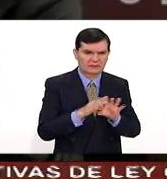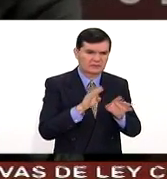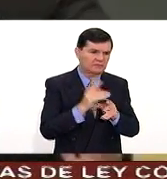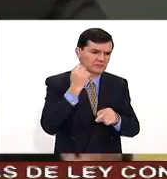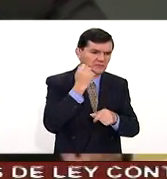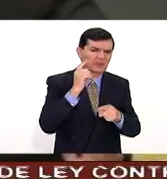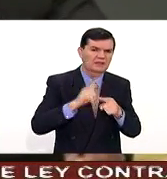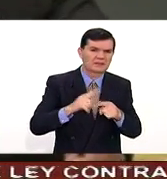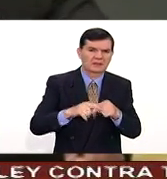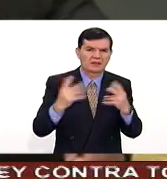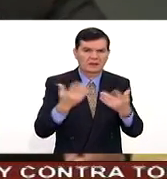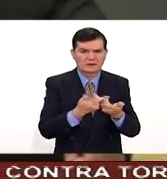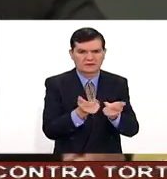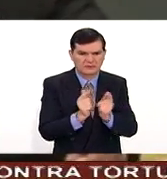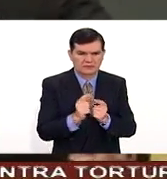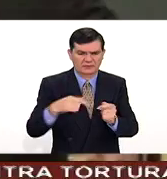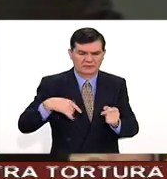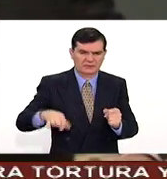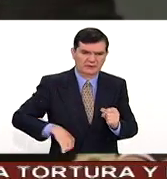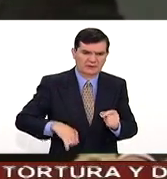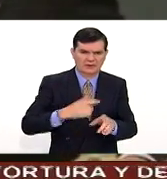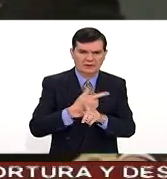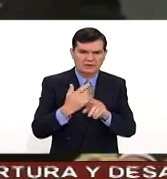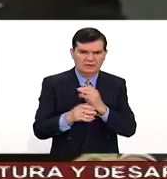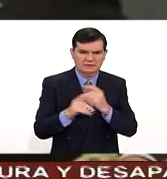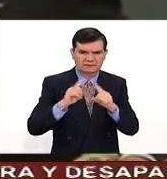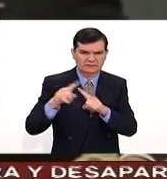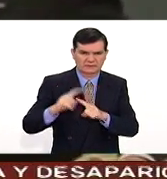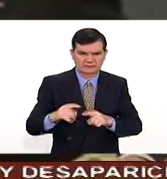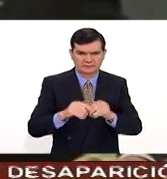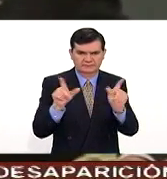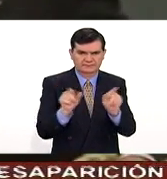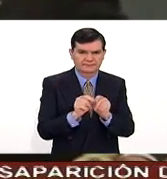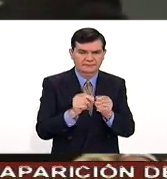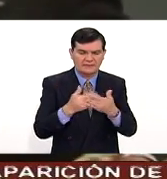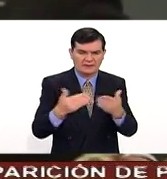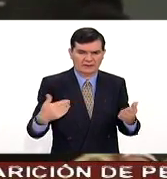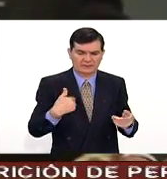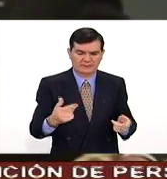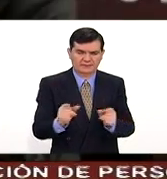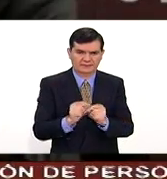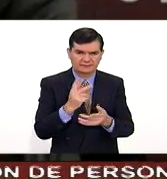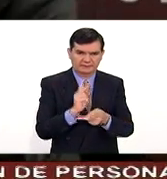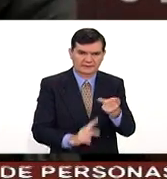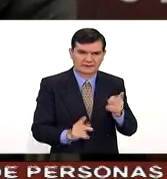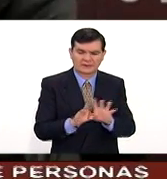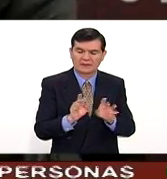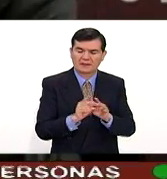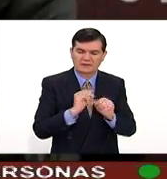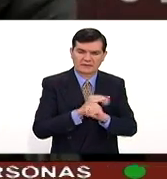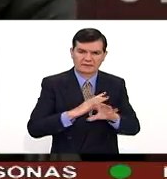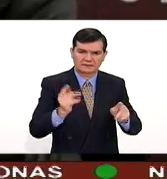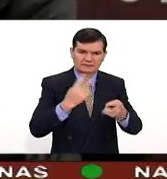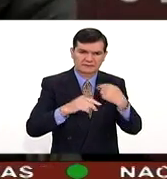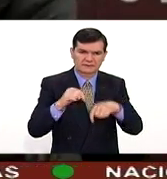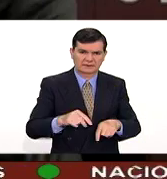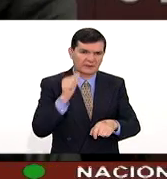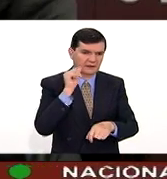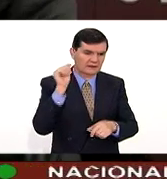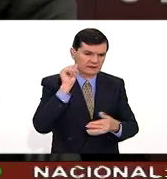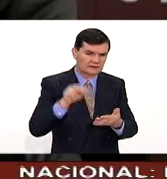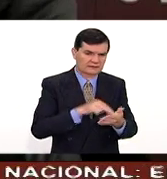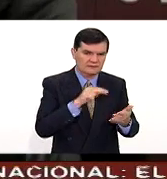independientemente de actores, grupos o intereses involucrados. Es momento de hacer una breve pausa. Regresamos con más información. Ayer se aprobó